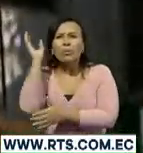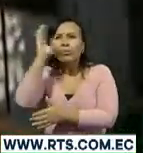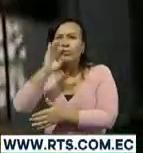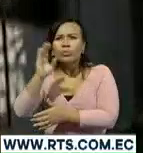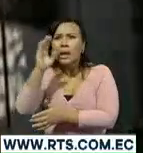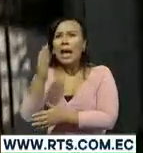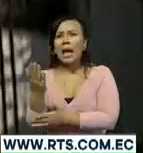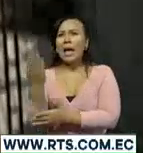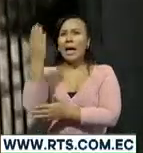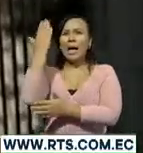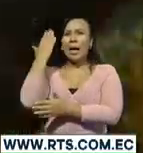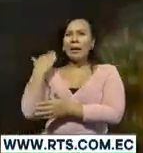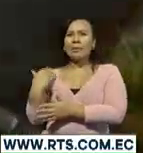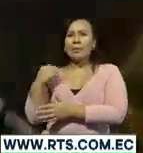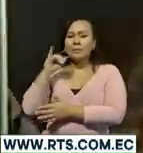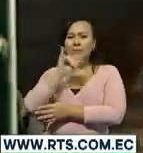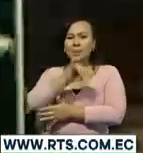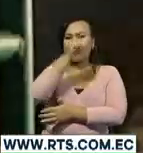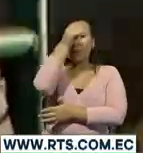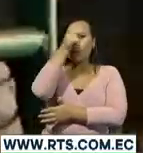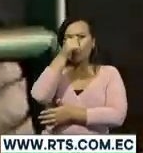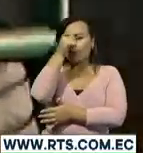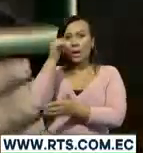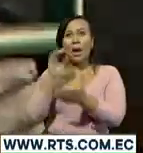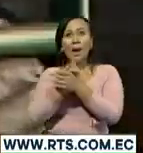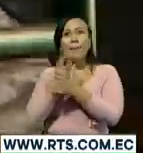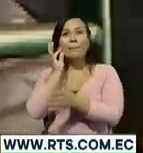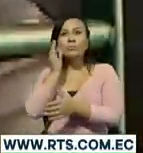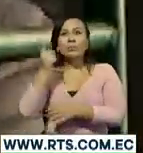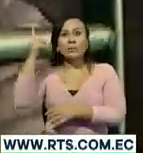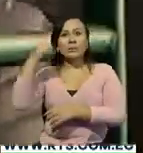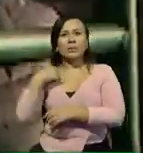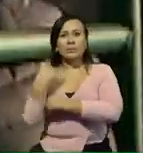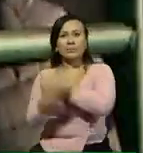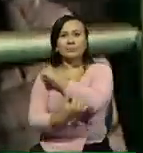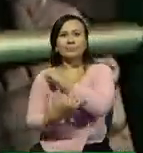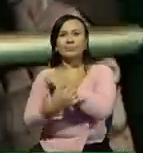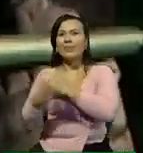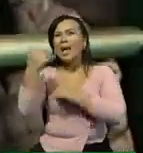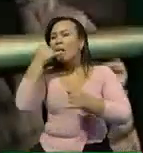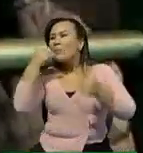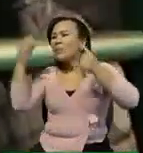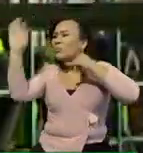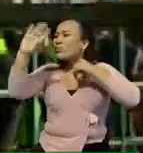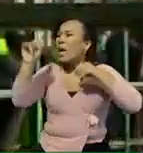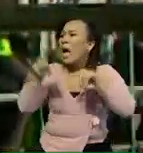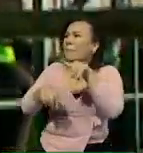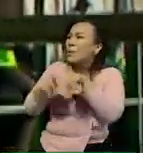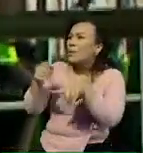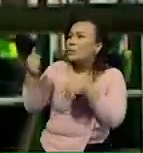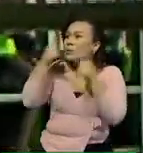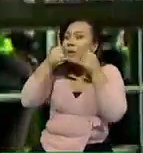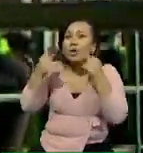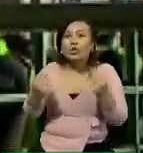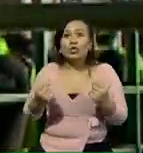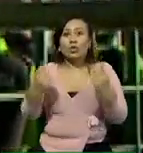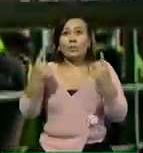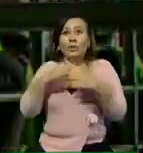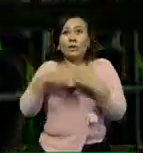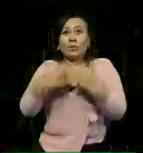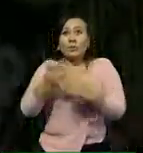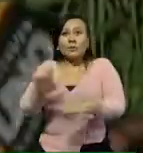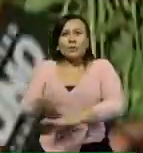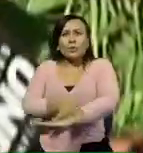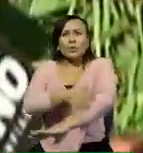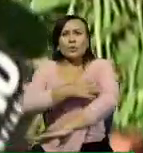el pasado fin de semana, la mujer, que está en el extranjero, buscó por otro medio saber de su pareja y la sorpresa puso a todos a